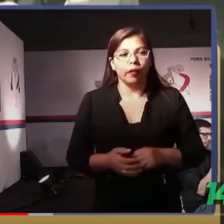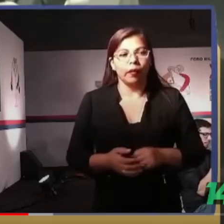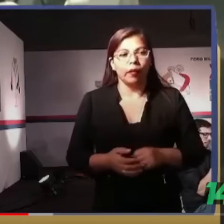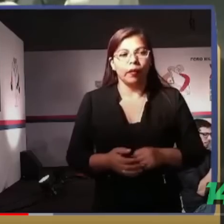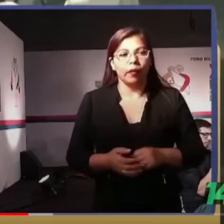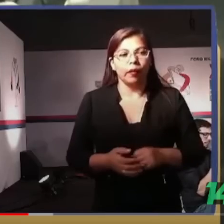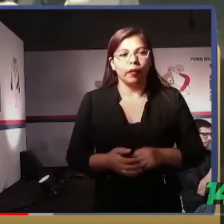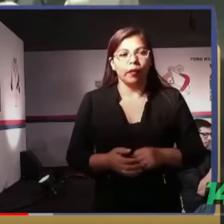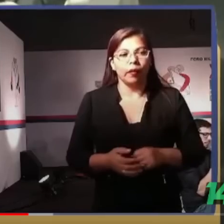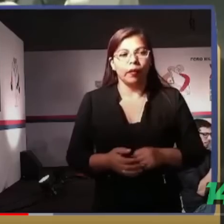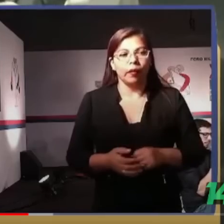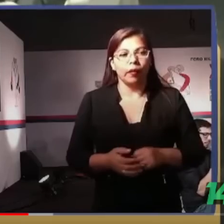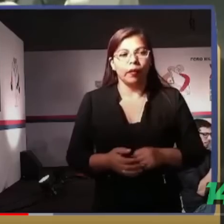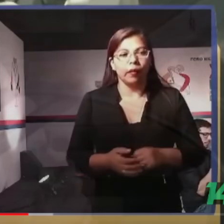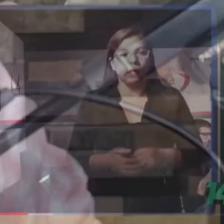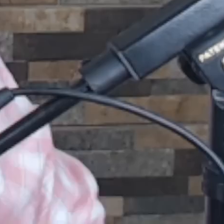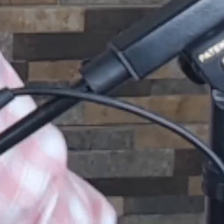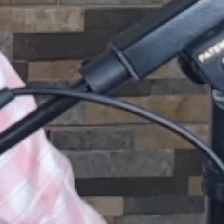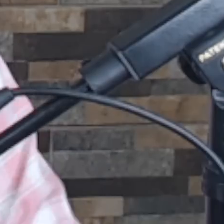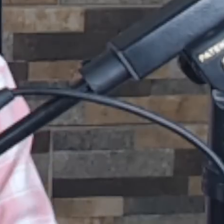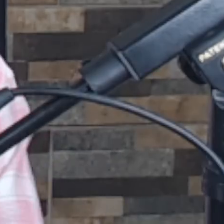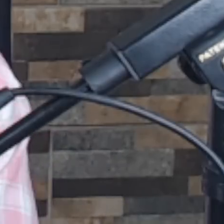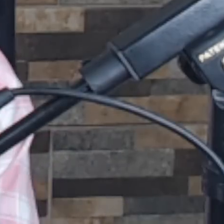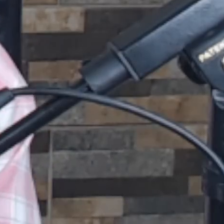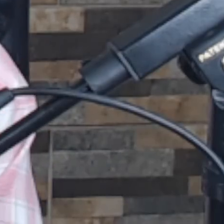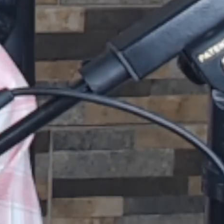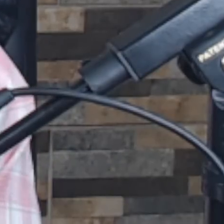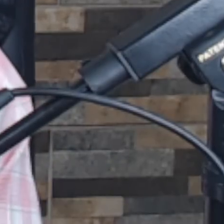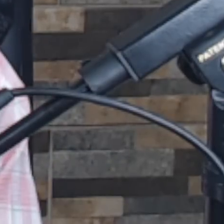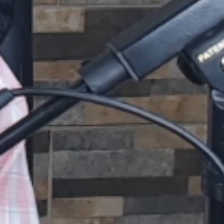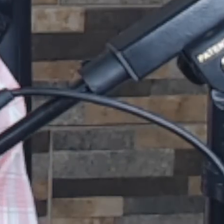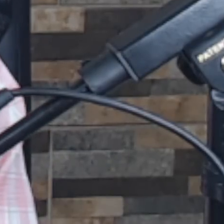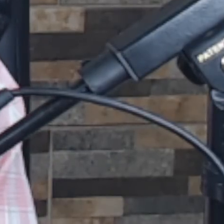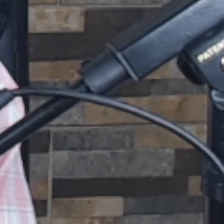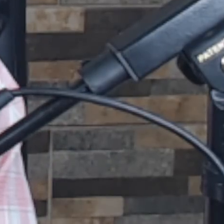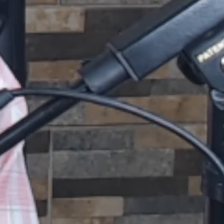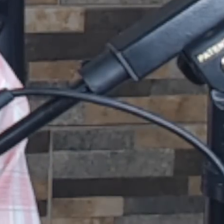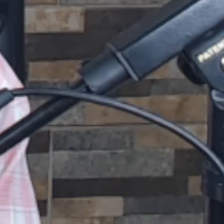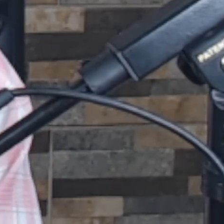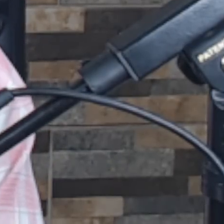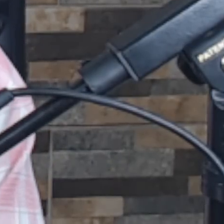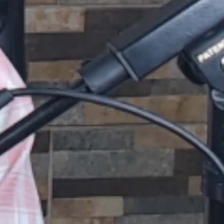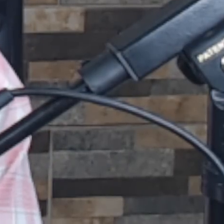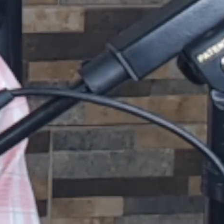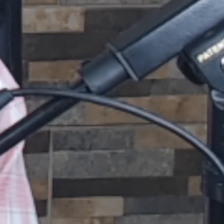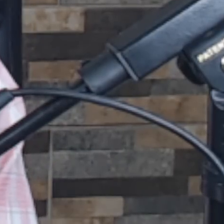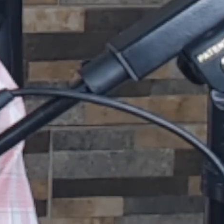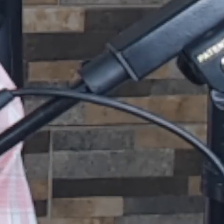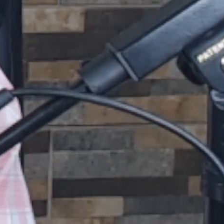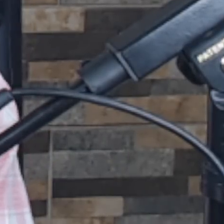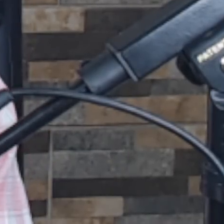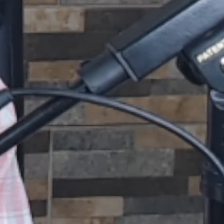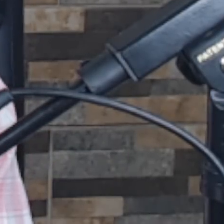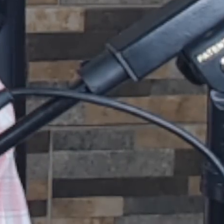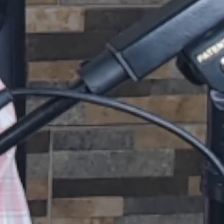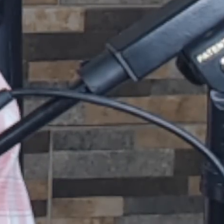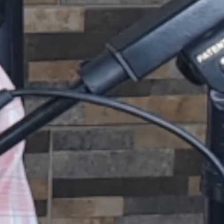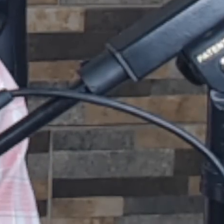Bueno, tiene usted ahí el objetivo de la derecha, que, bueno, es que son elocuentes, la